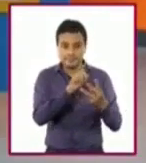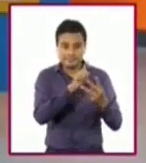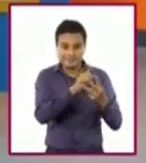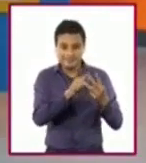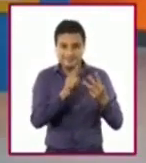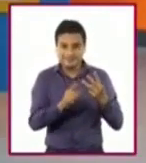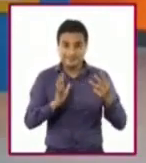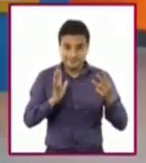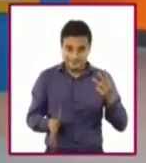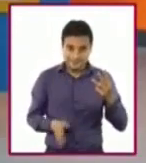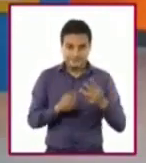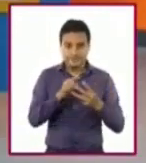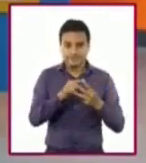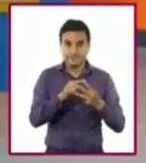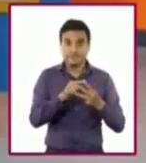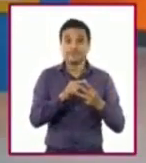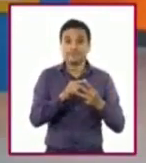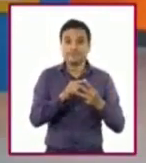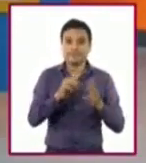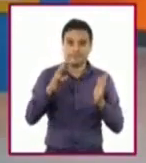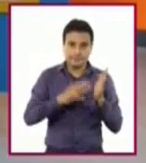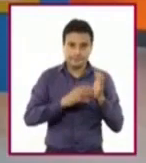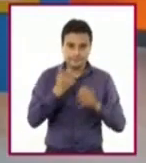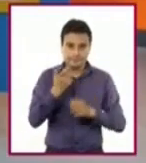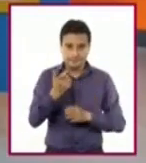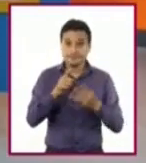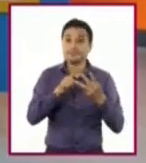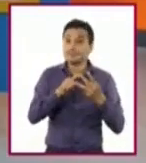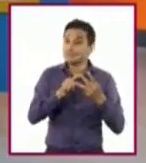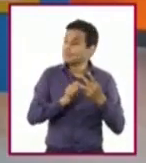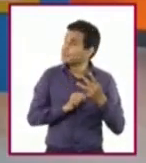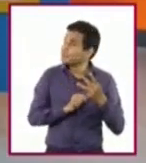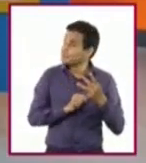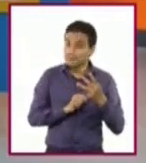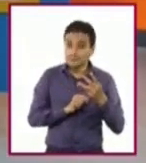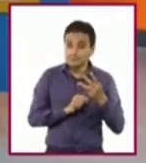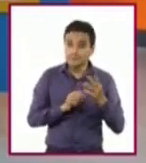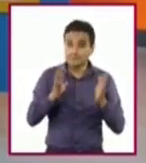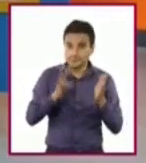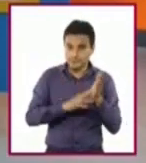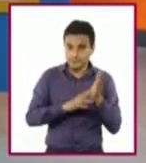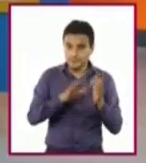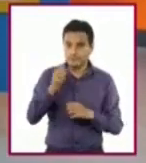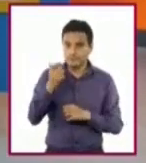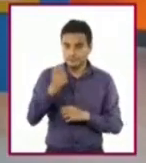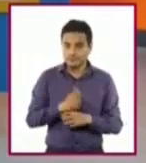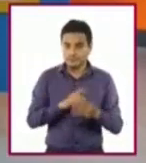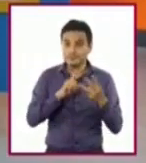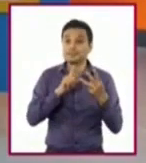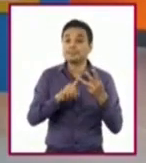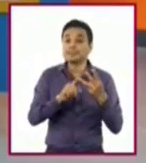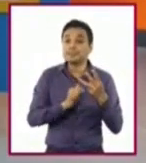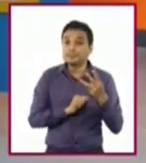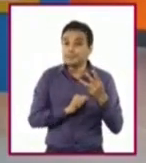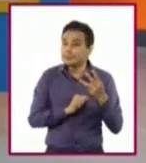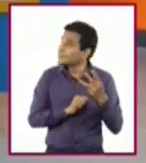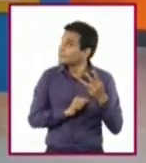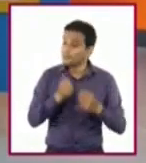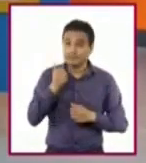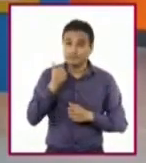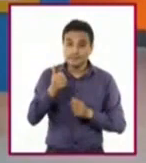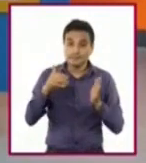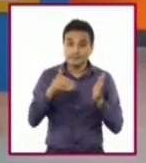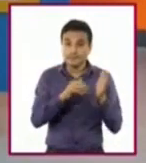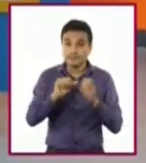la moda es igual a cuatro mil pesos la mediana es igual a 4.500 pesos y la media aritmética